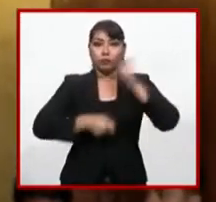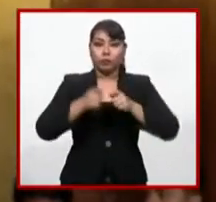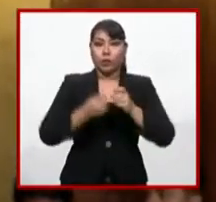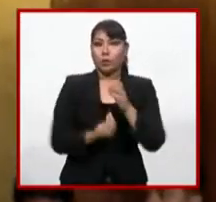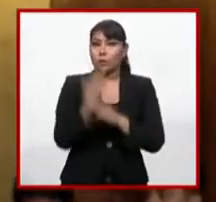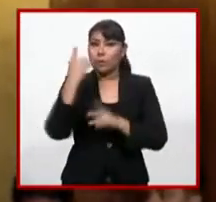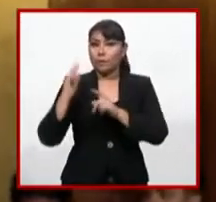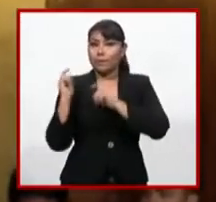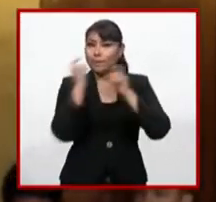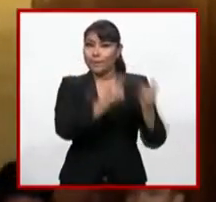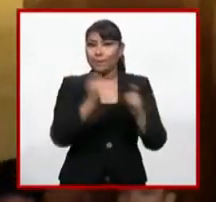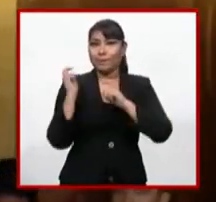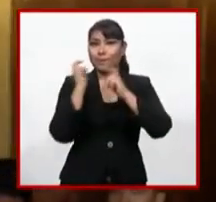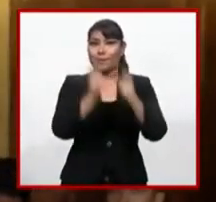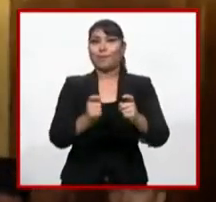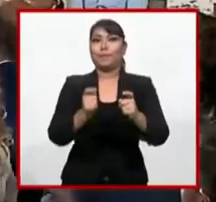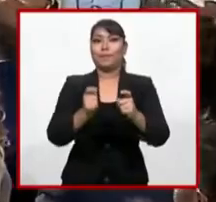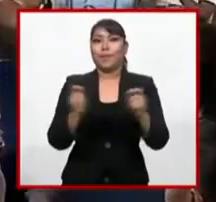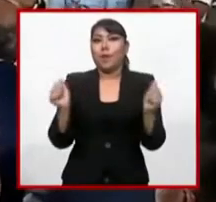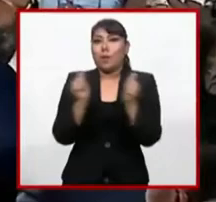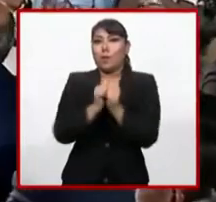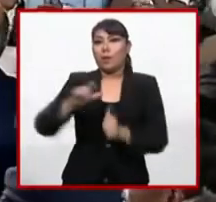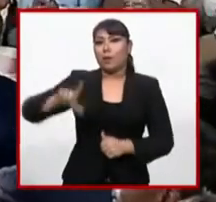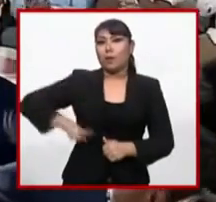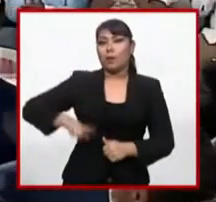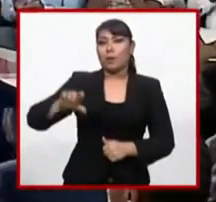Estado. Entonces,